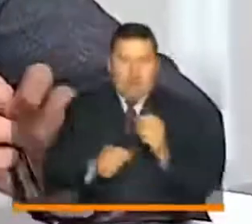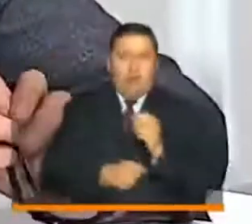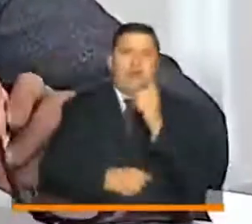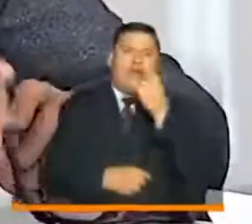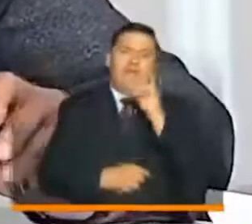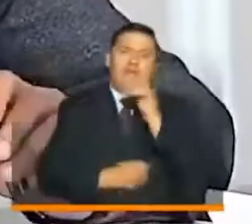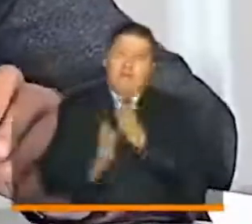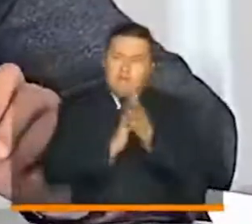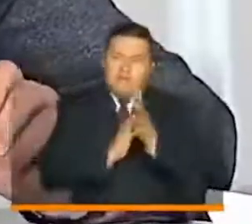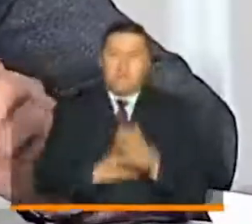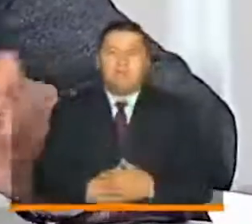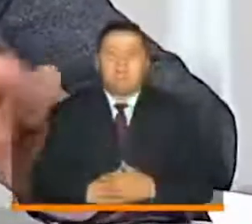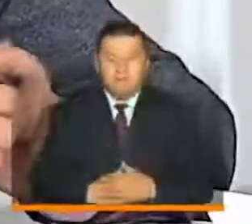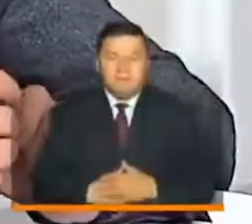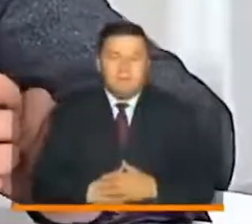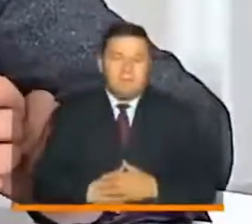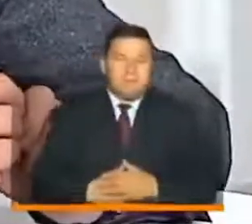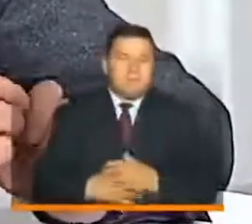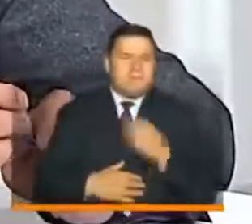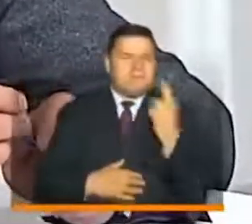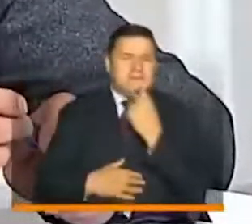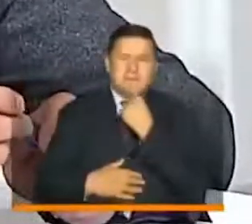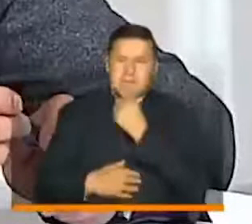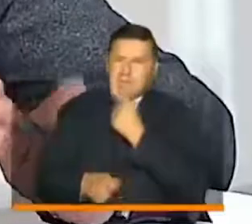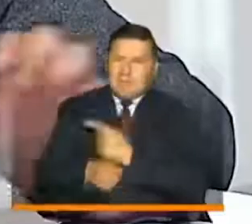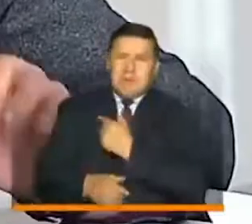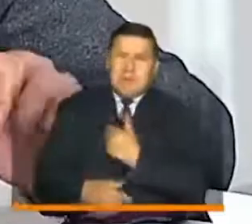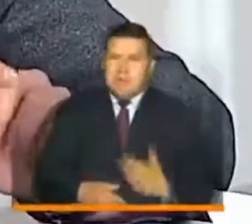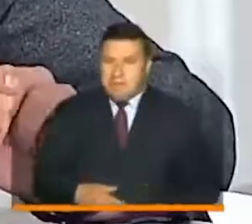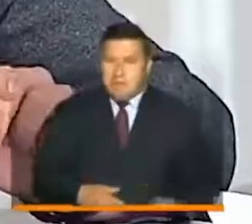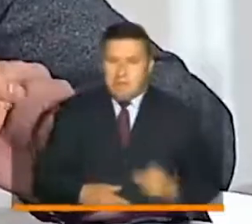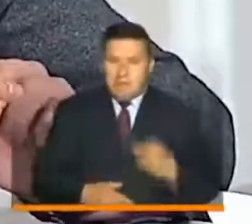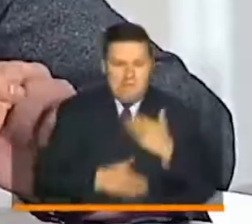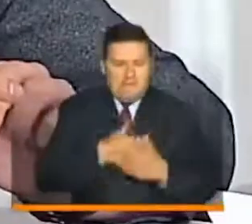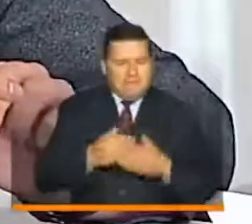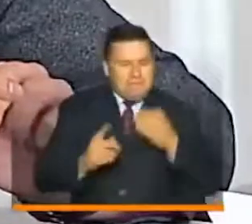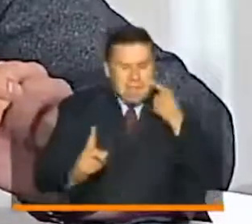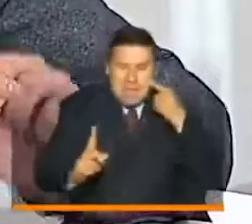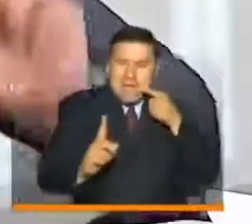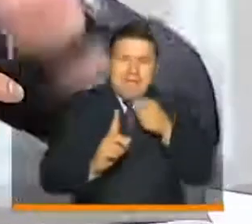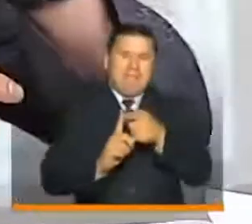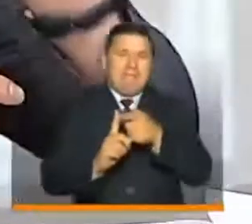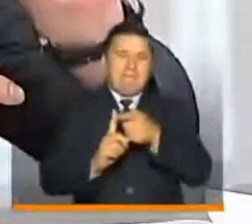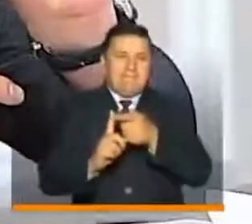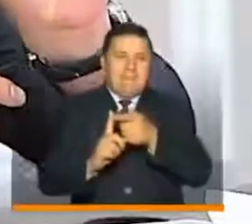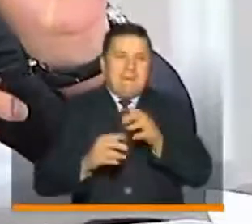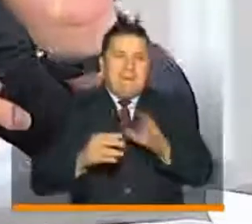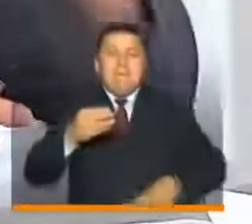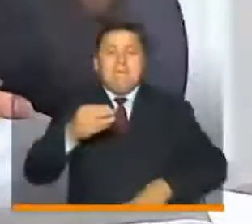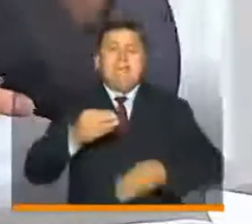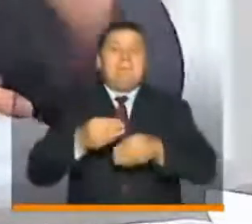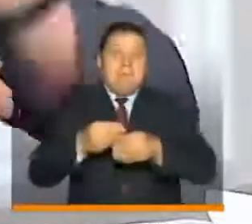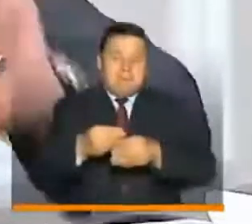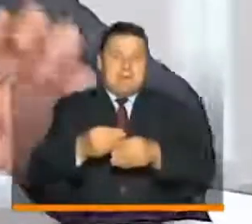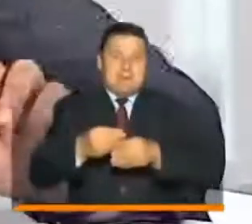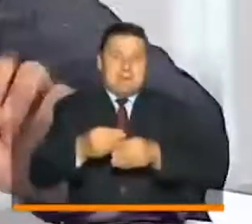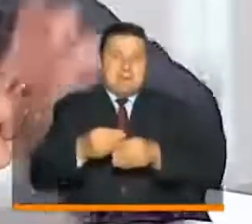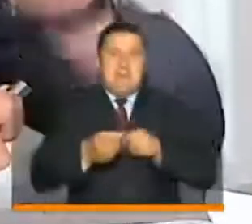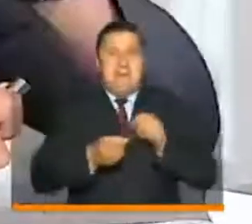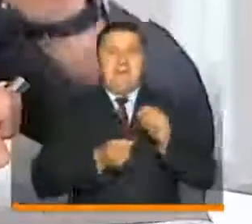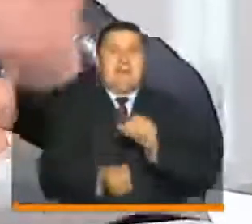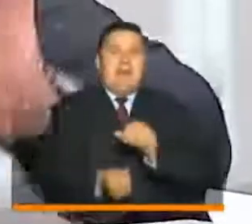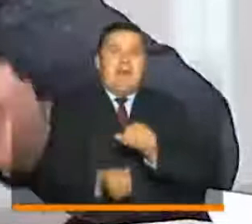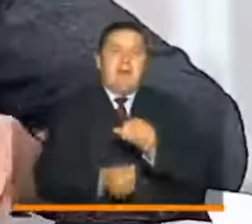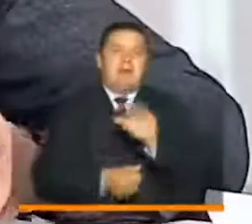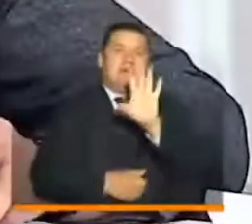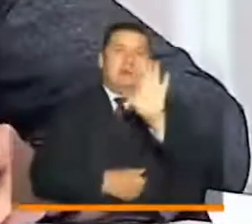que quiero dar es reiterar lo que usted decía, que vamos a adicionalmente a dar el subsidio para